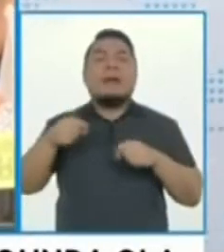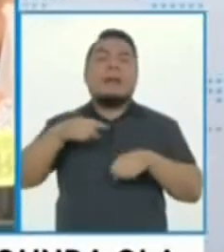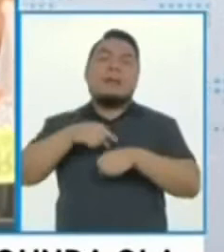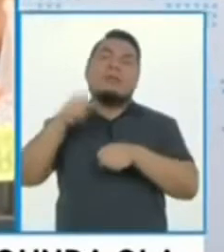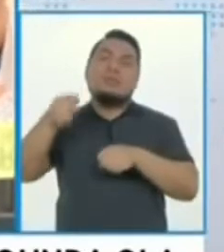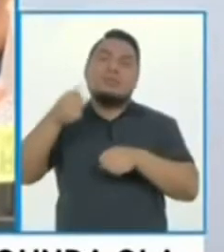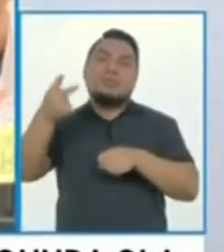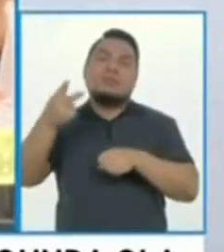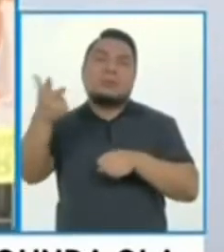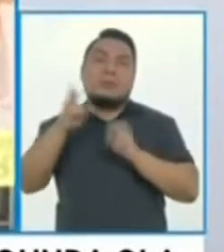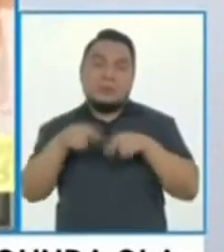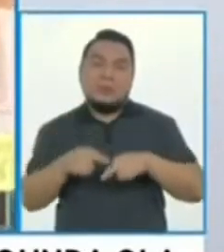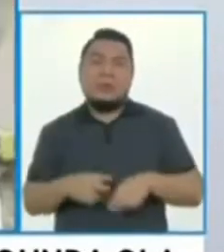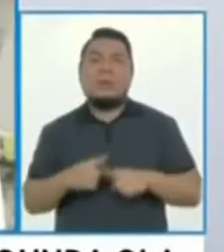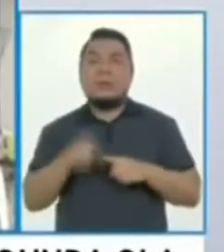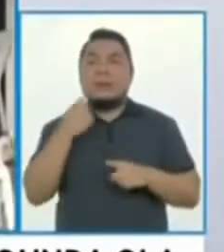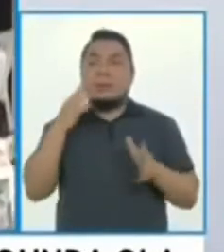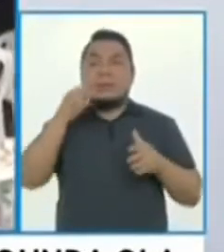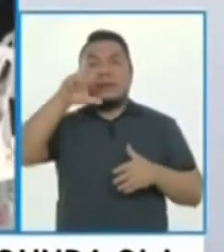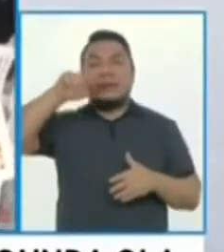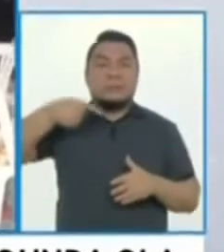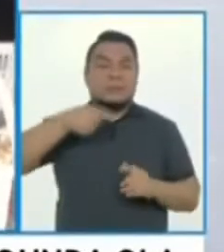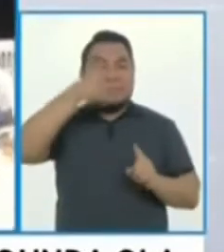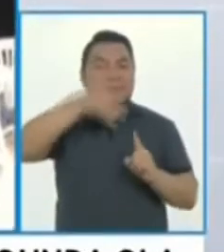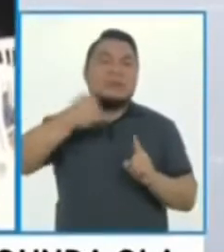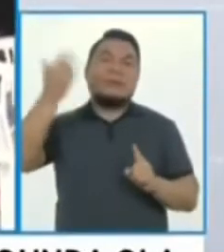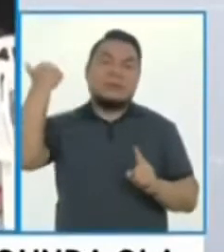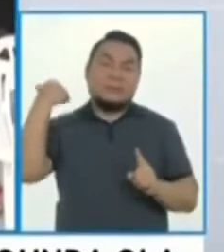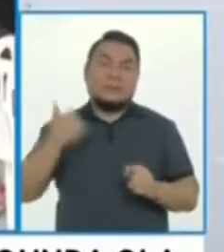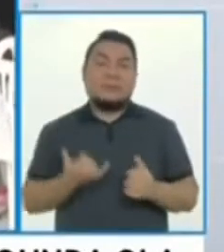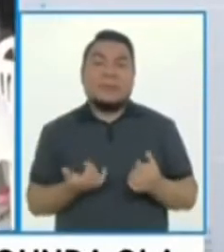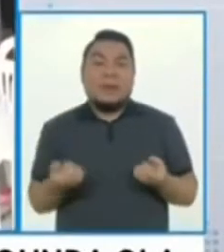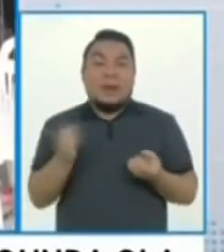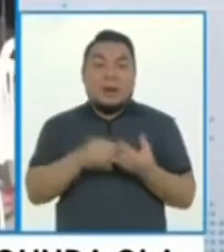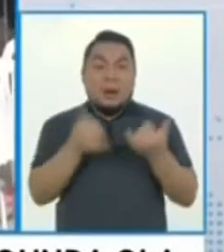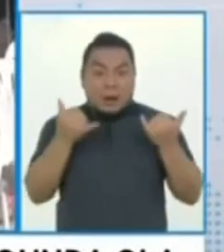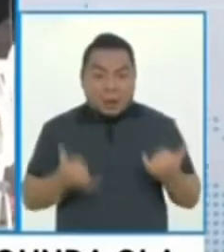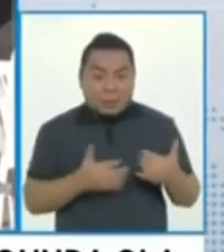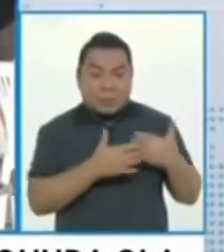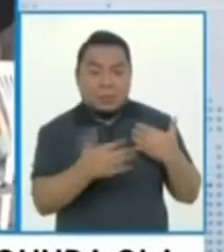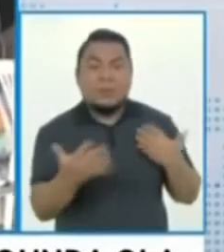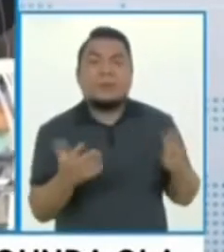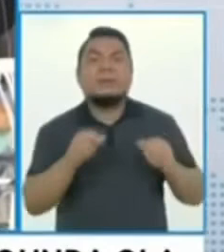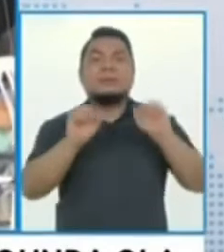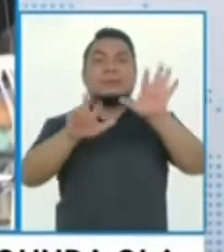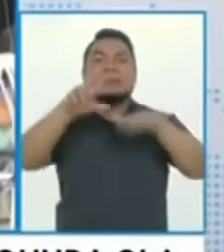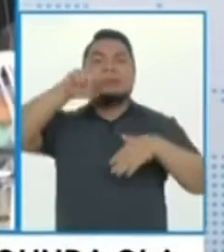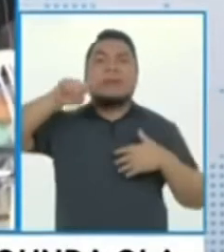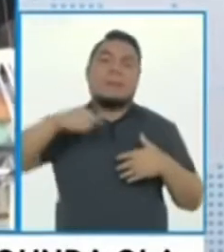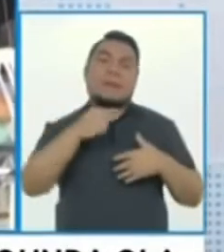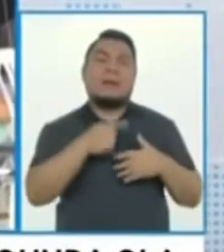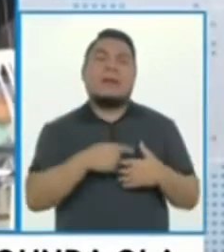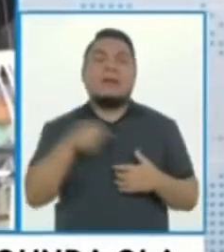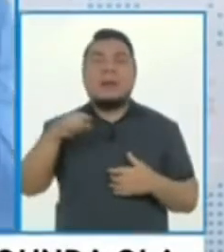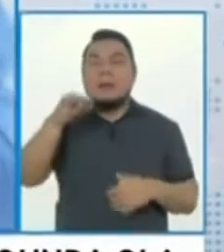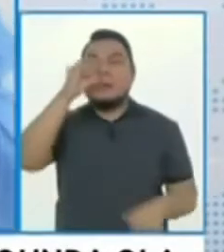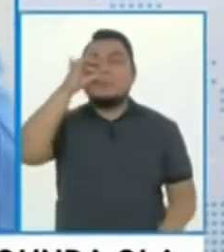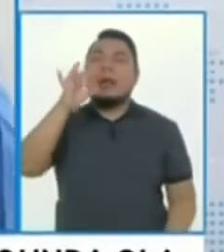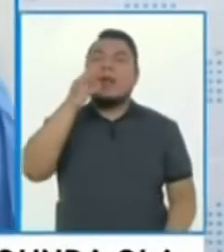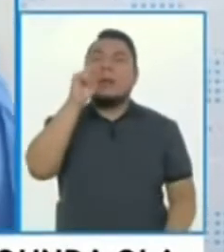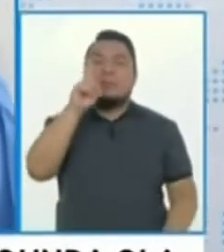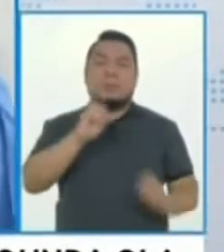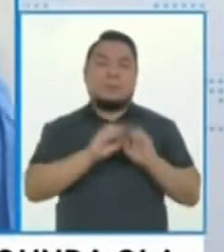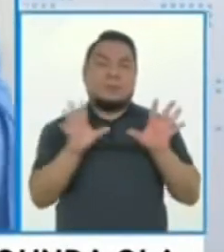Hablamos de 3.000 pruebas en promedio en esa etapa. Al día de hoy se están usando 13.000 pruebas moleculares al